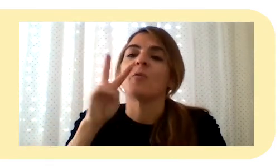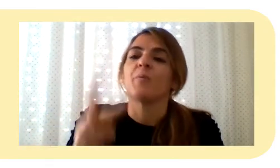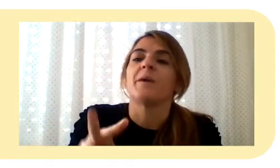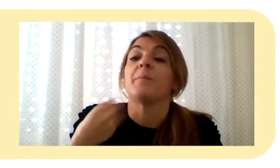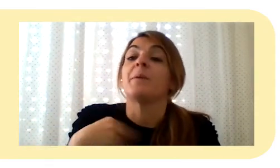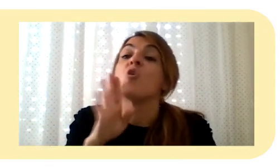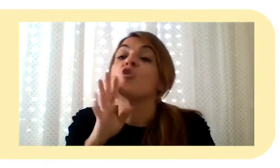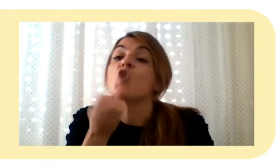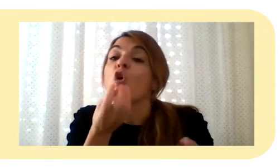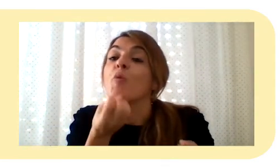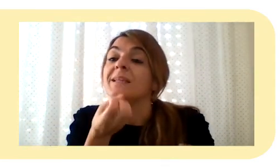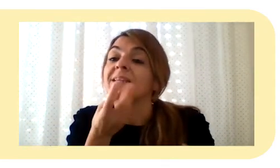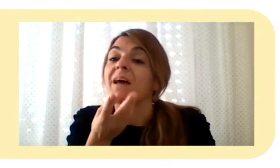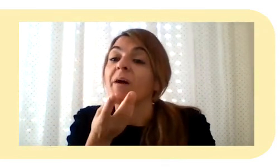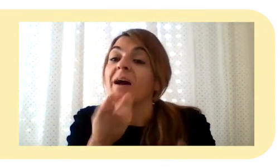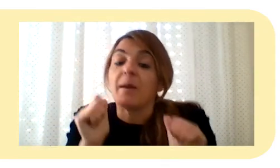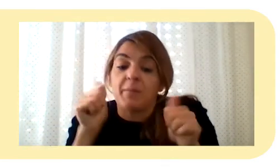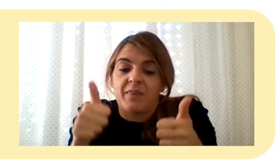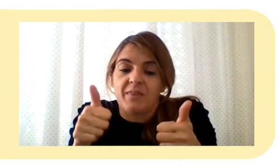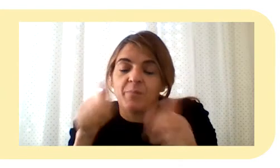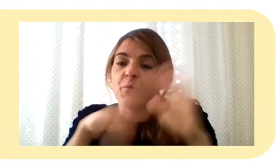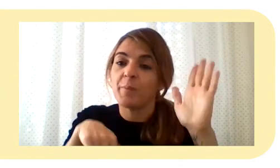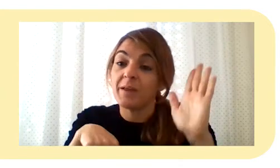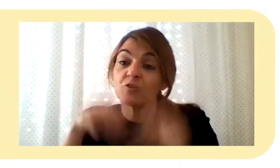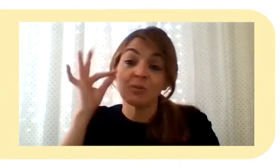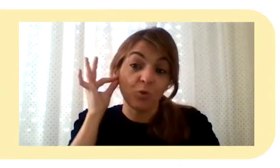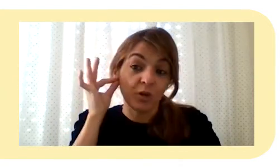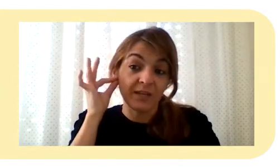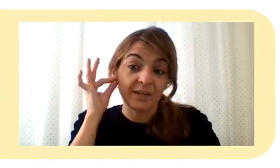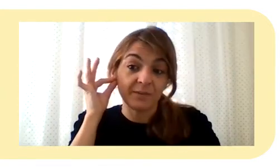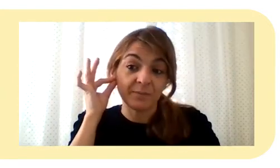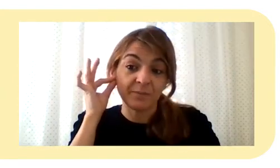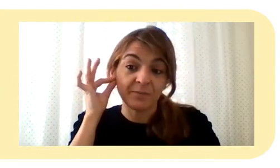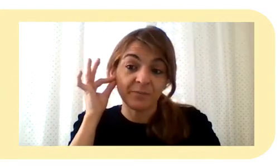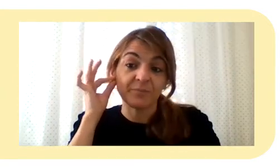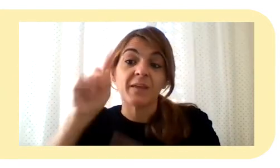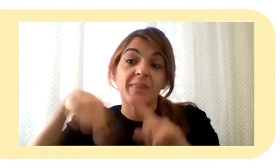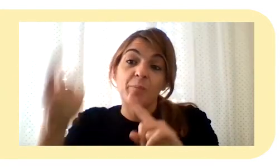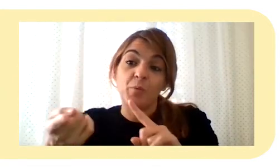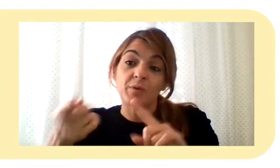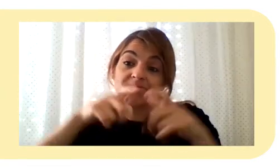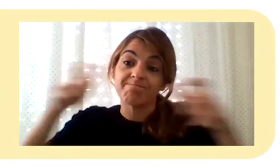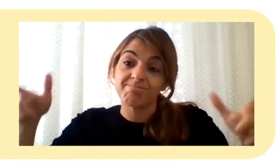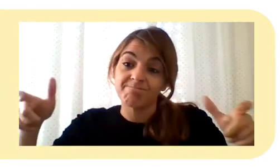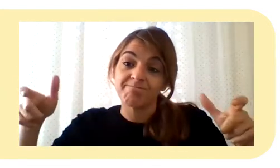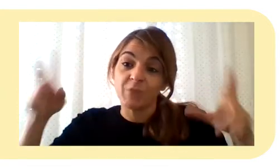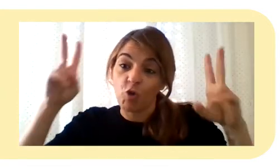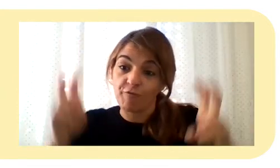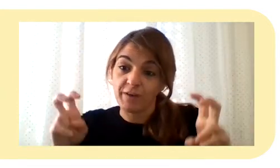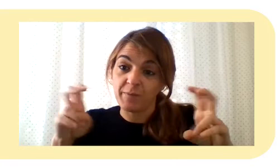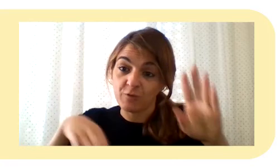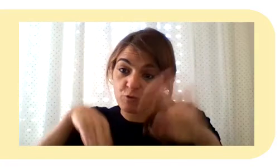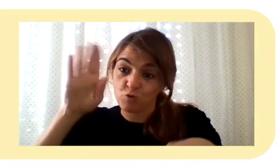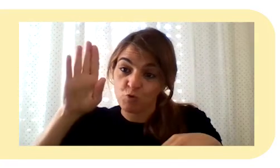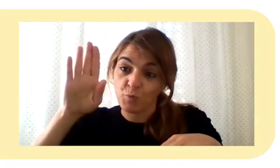comentaba. La COVID inicialmente era inferior en mujeres que en hombres, luego ya Después en el confinamiento sube el